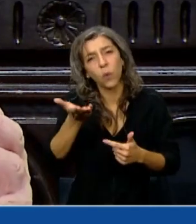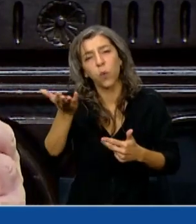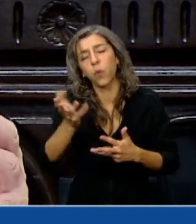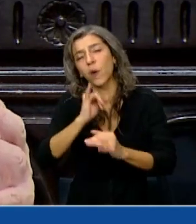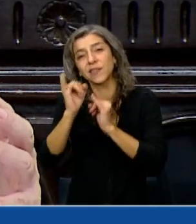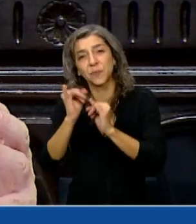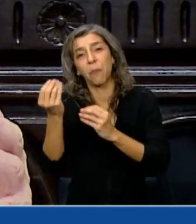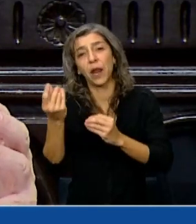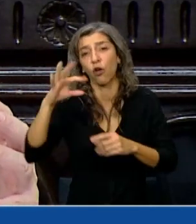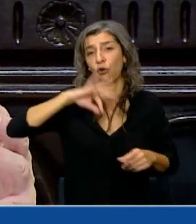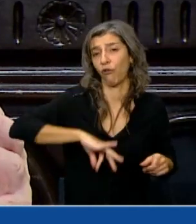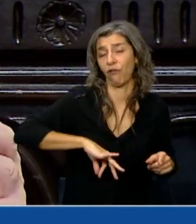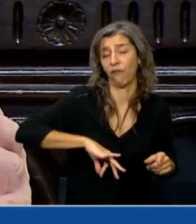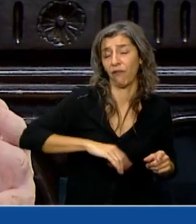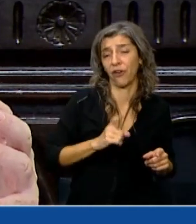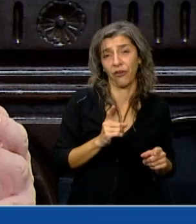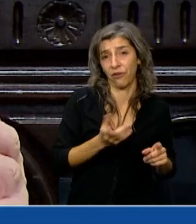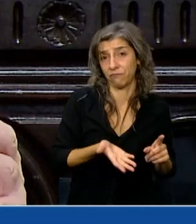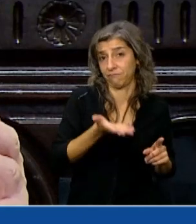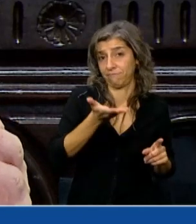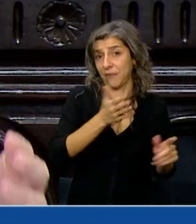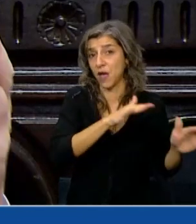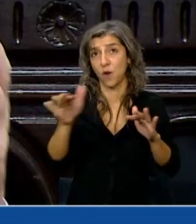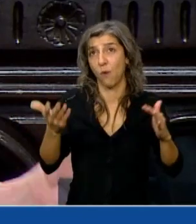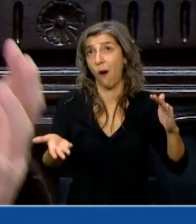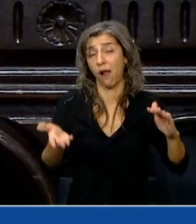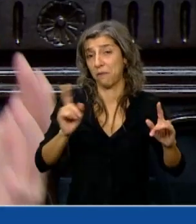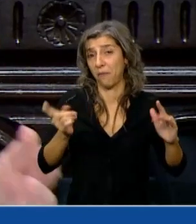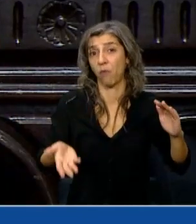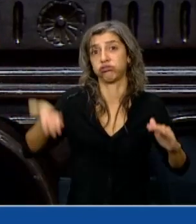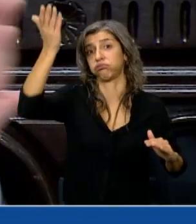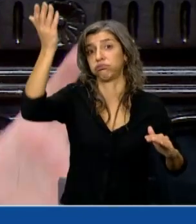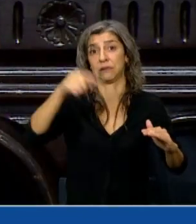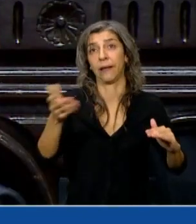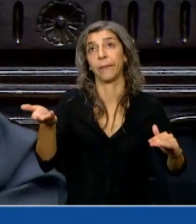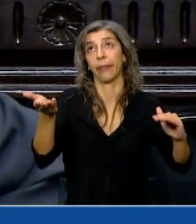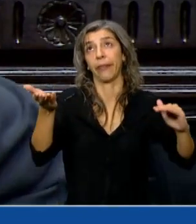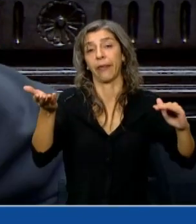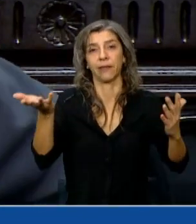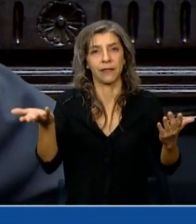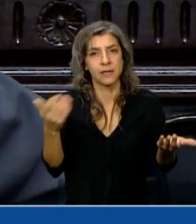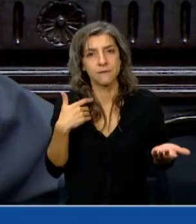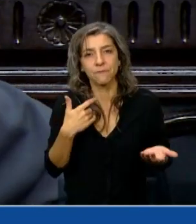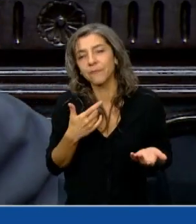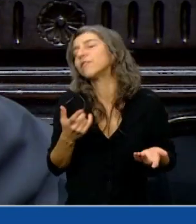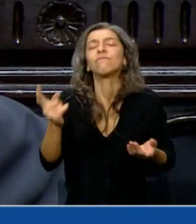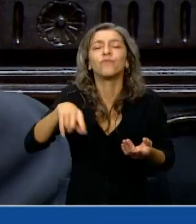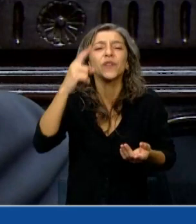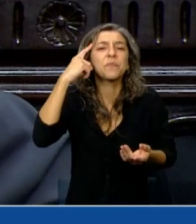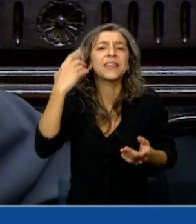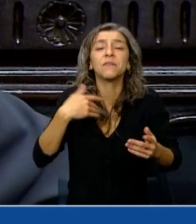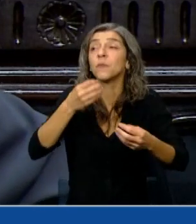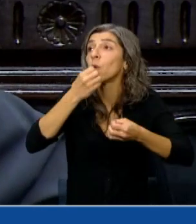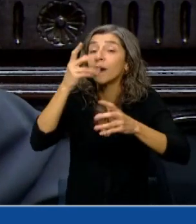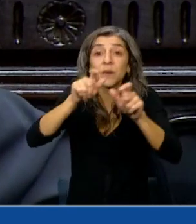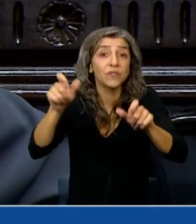que no subía era el ingreso, los salarios, las jubilaciones. Pensemos en cualquiera, escuchemos a cualquiera que